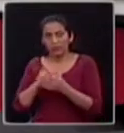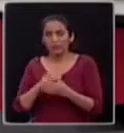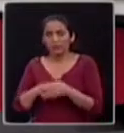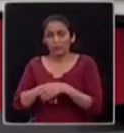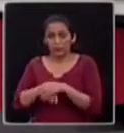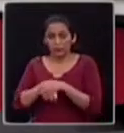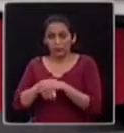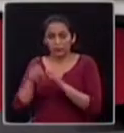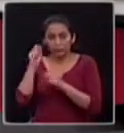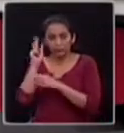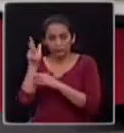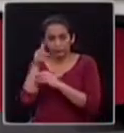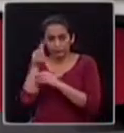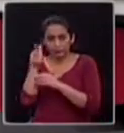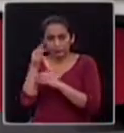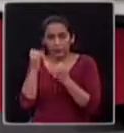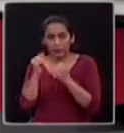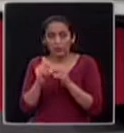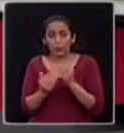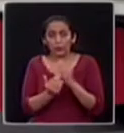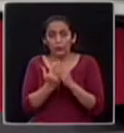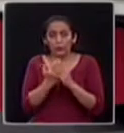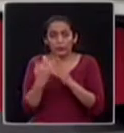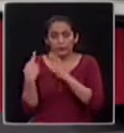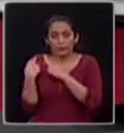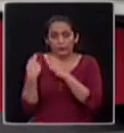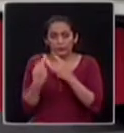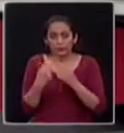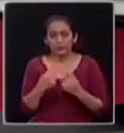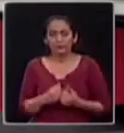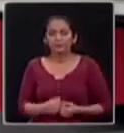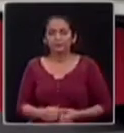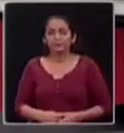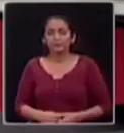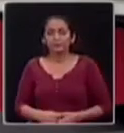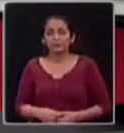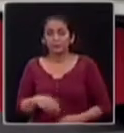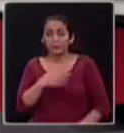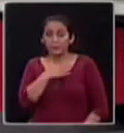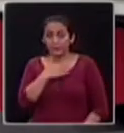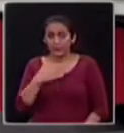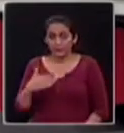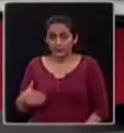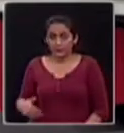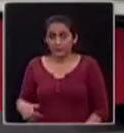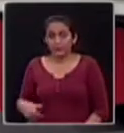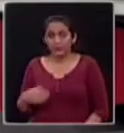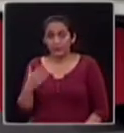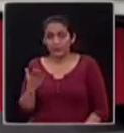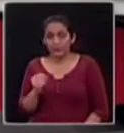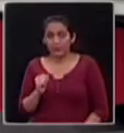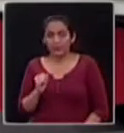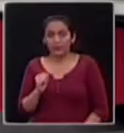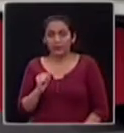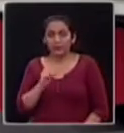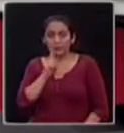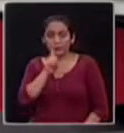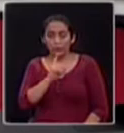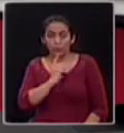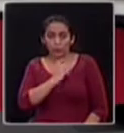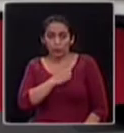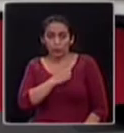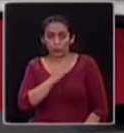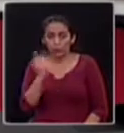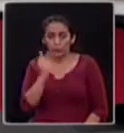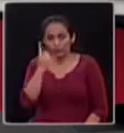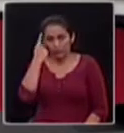Villasís, presidente de la Federación Ecuatoriana de Fútbol, y Francisco Casale, propietario de la empresa uruguaya Tenfiel, firmaron el